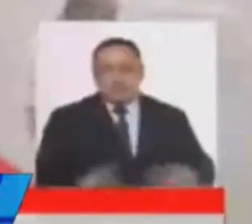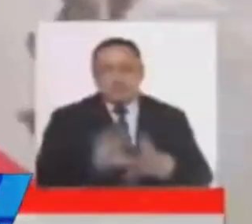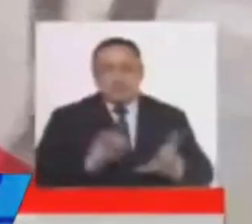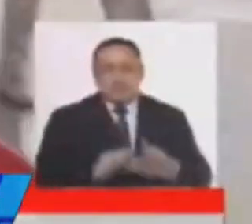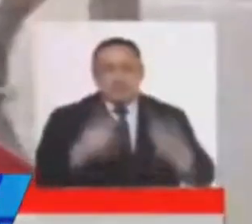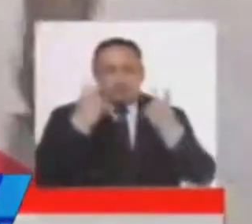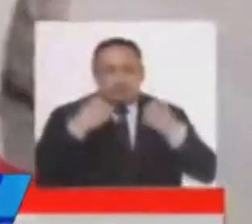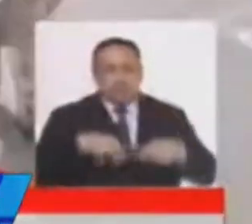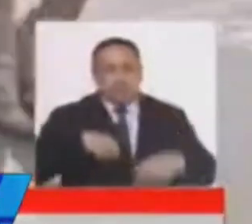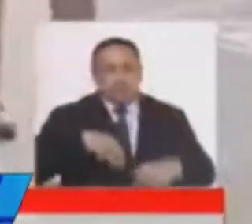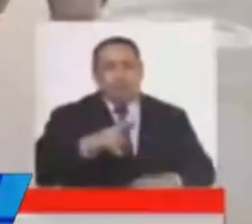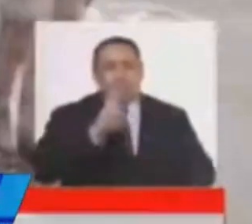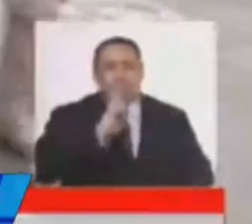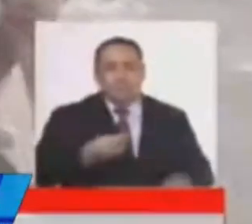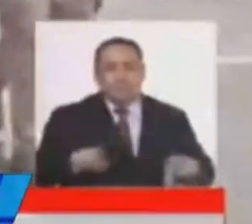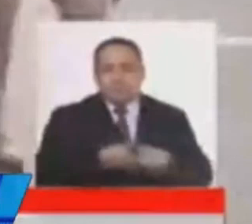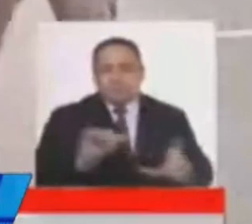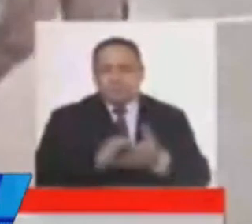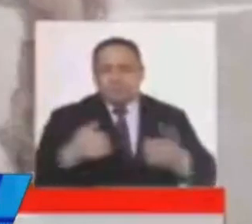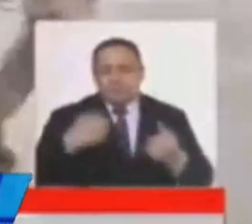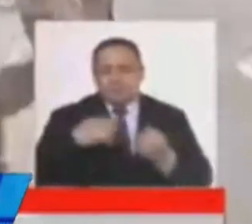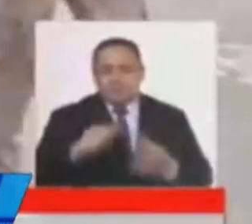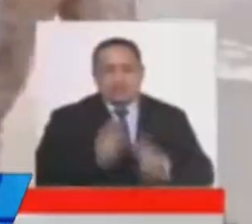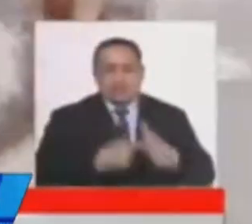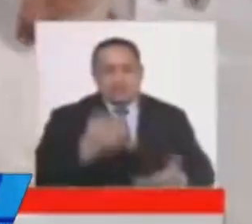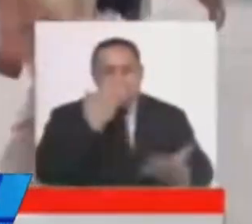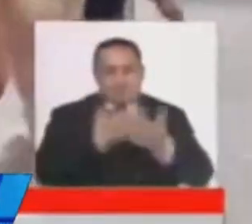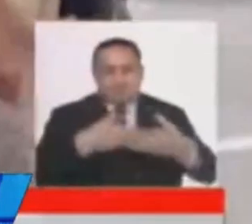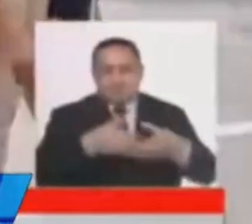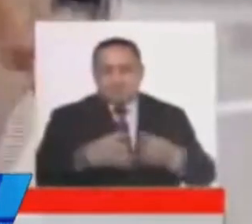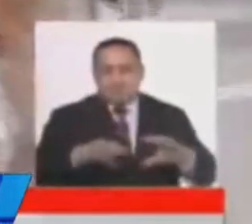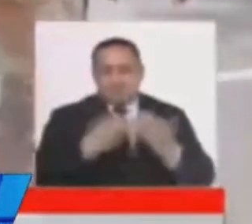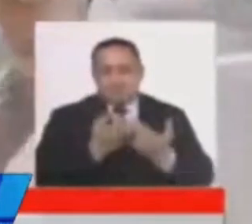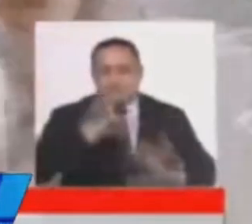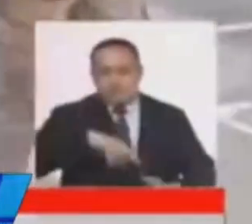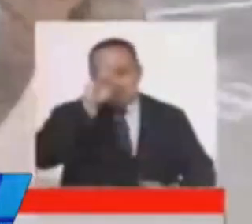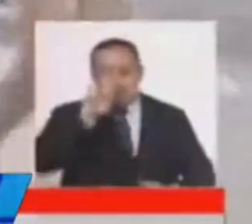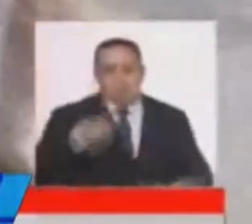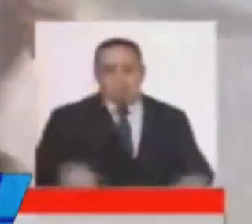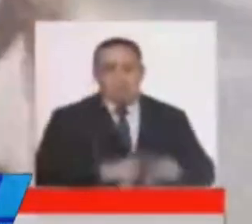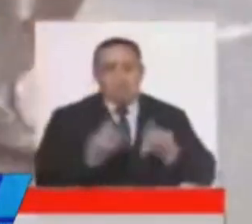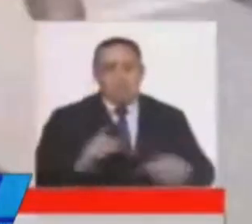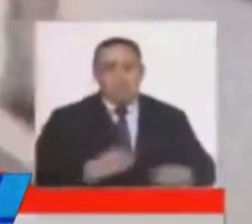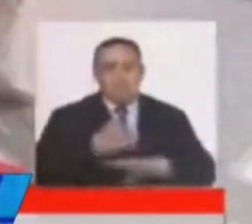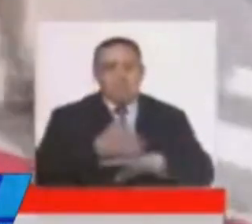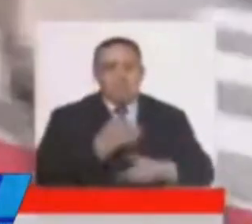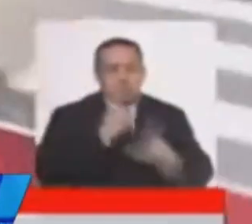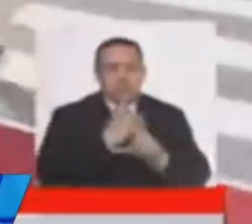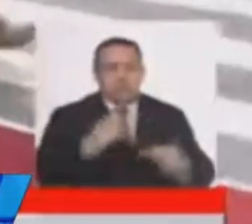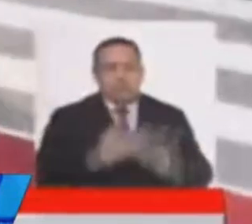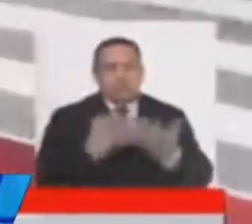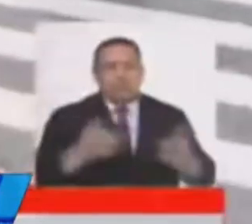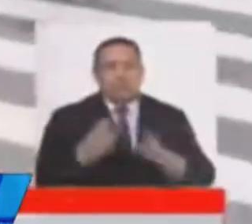Dina Boluarte, la tenemos en pantalla, acaba de llegar a la Plaza Bolívar y está por entrar al Congreso de la República, la que será en